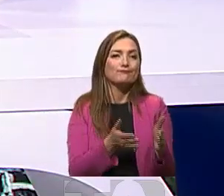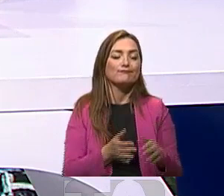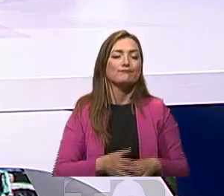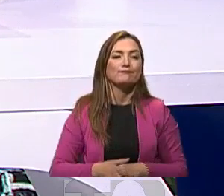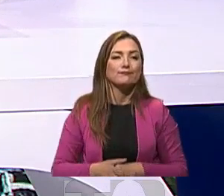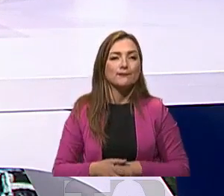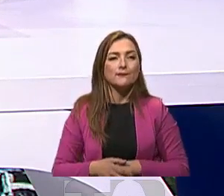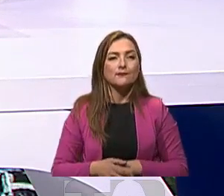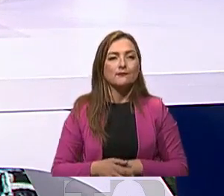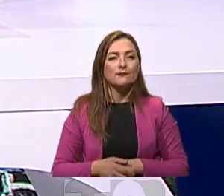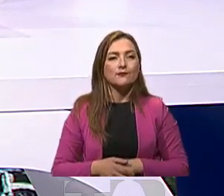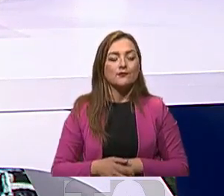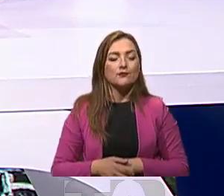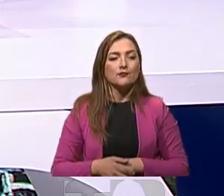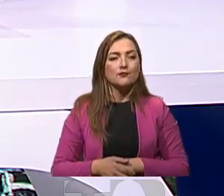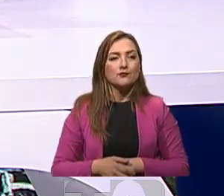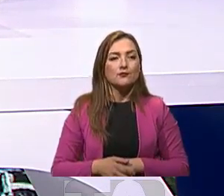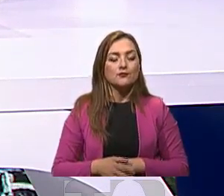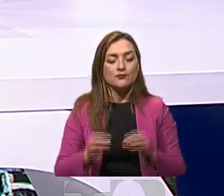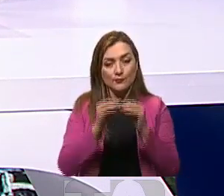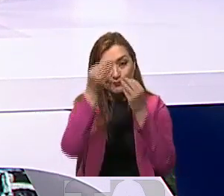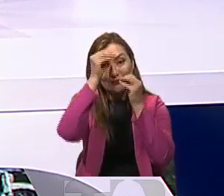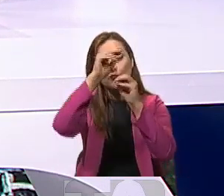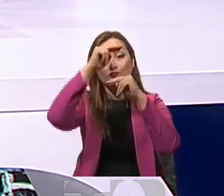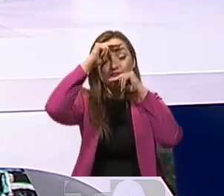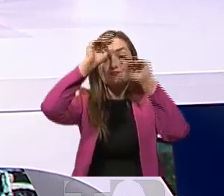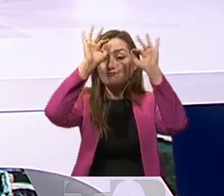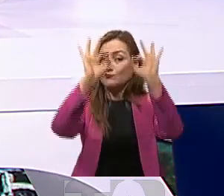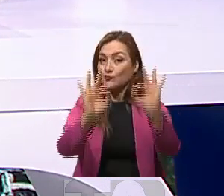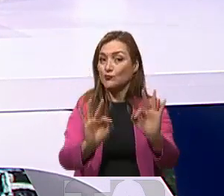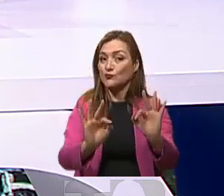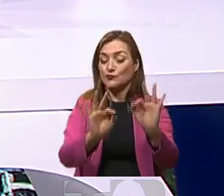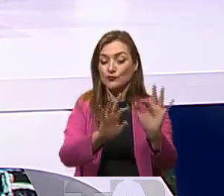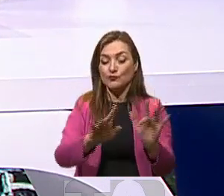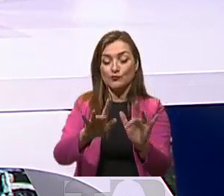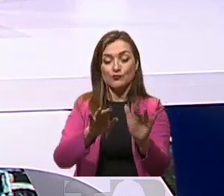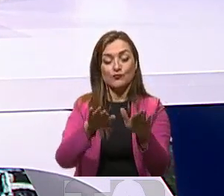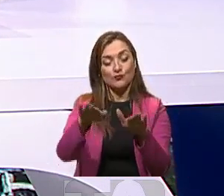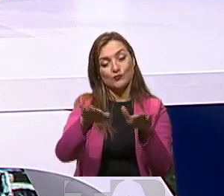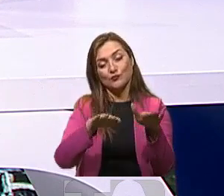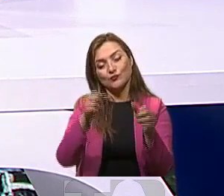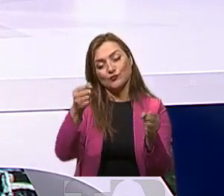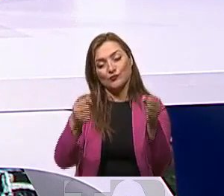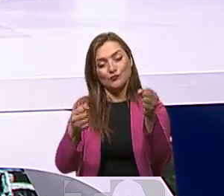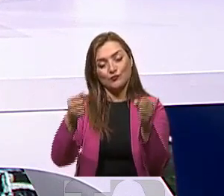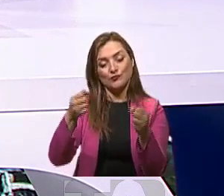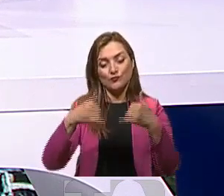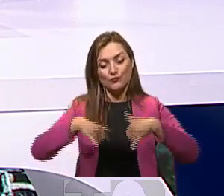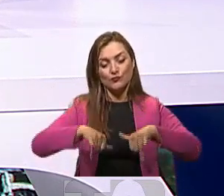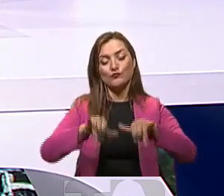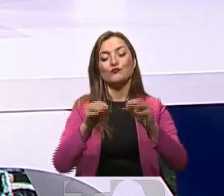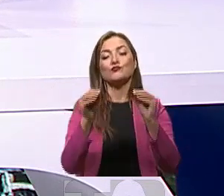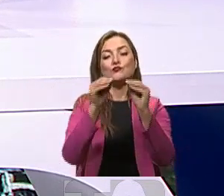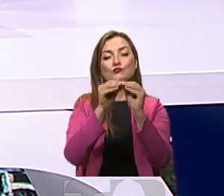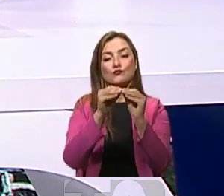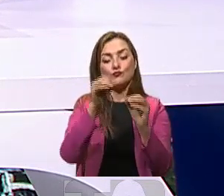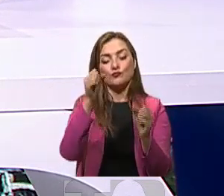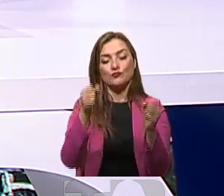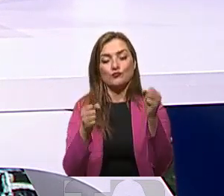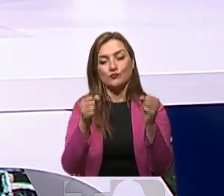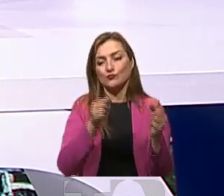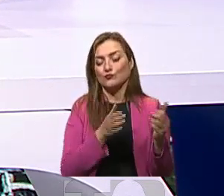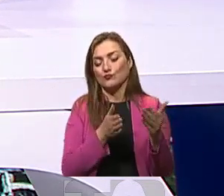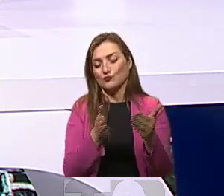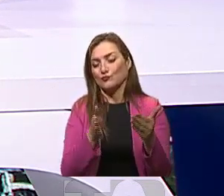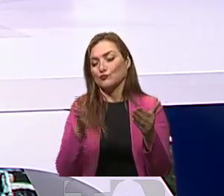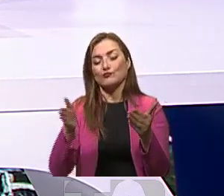Vamos a continuar con más información y vamos con una buena noticia, porque la Secretaría de Movilidad continúa con la ampliación de rutas de transporte en